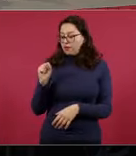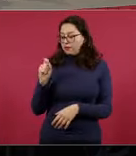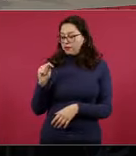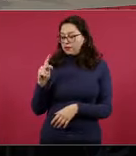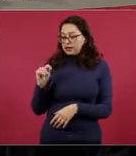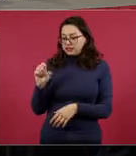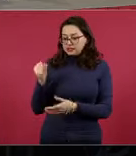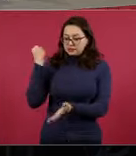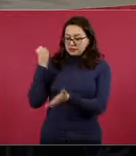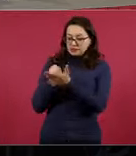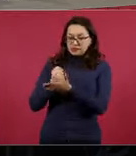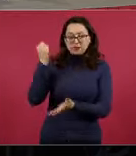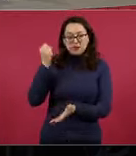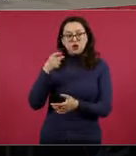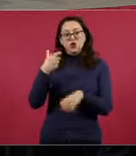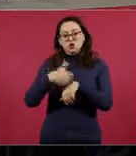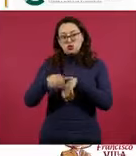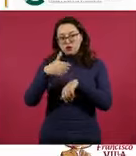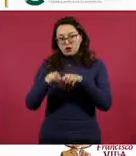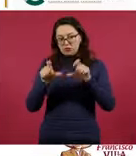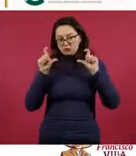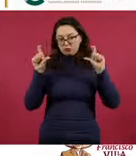pueden ustedes observar el número correspondiente.